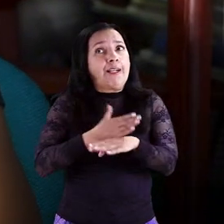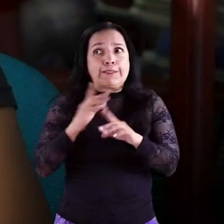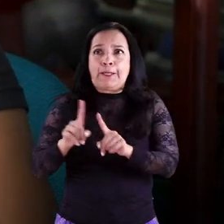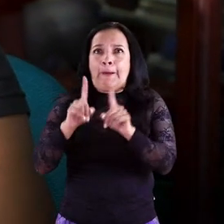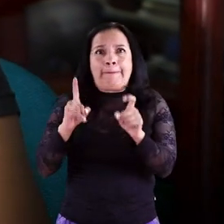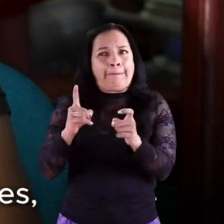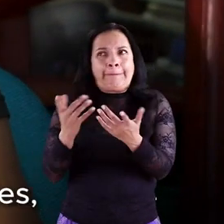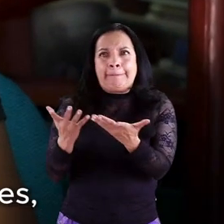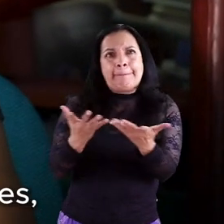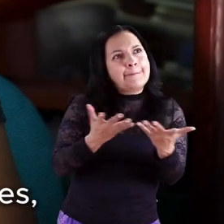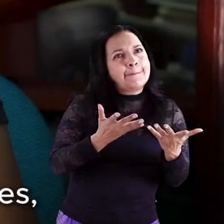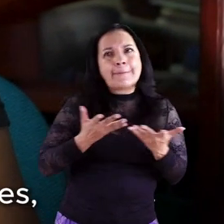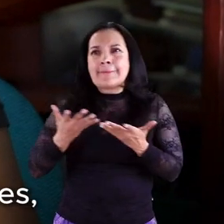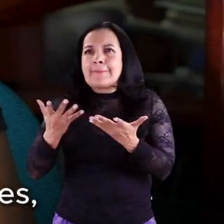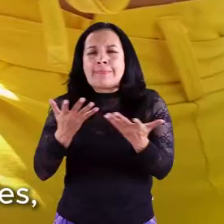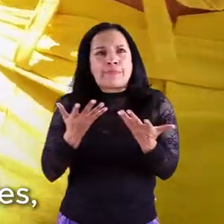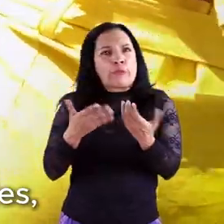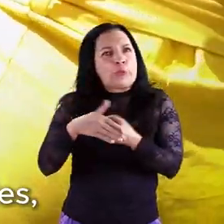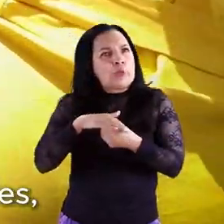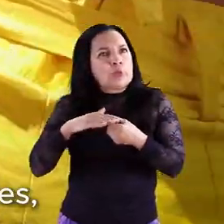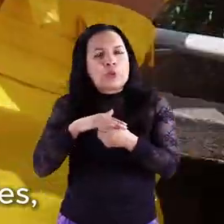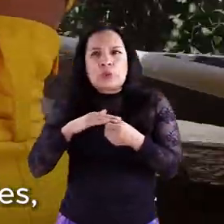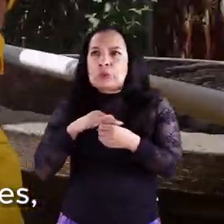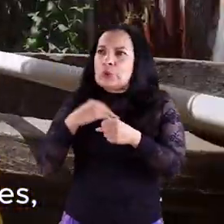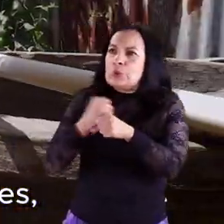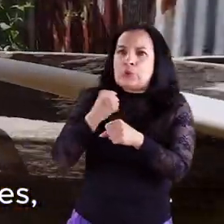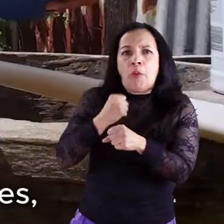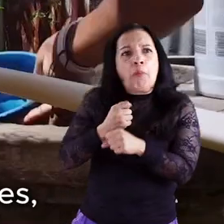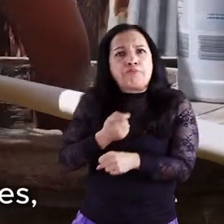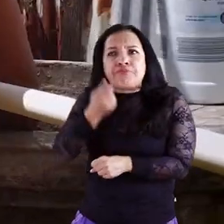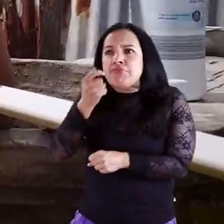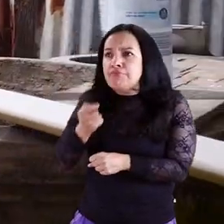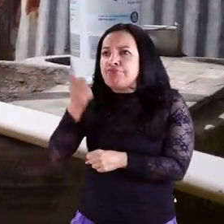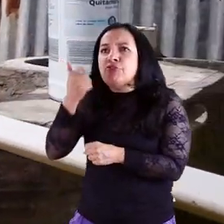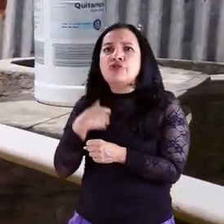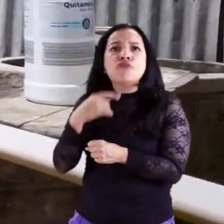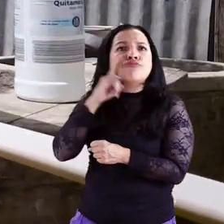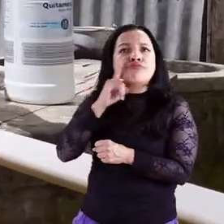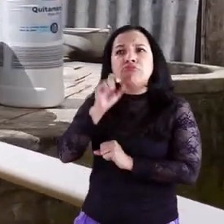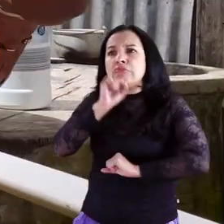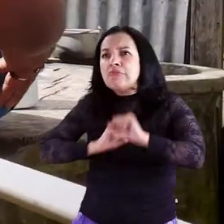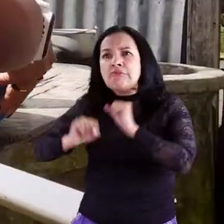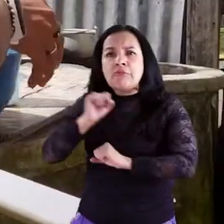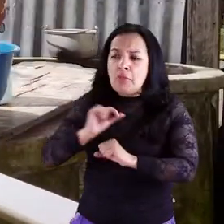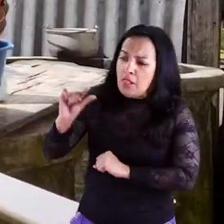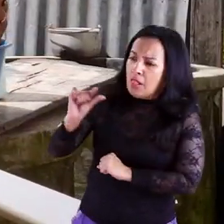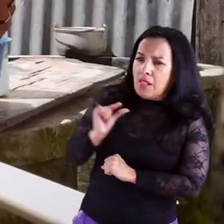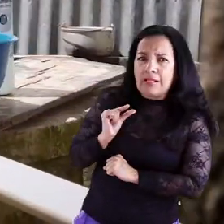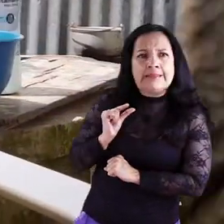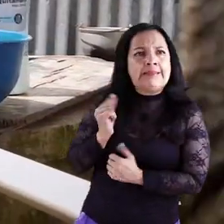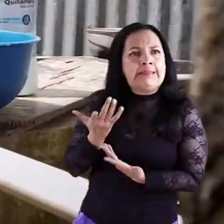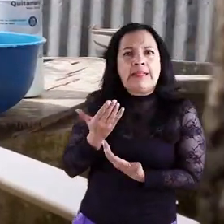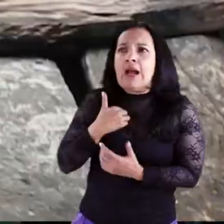de entrar a la fundación era muy baja. Tenía trabajos muy temporales, trabajaba en casa de familia donde la paga era